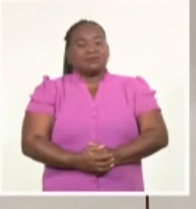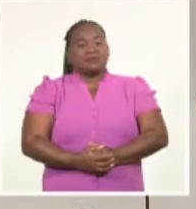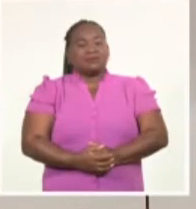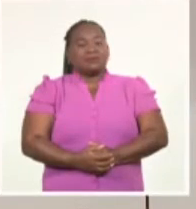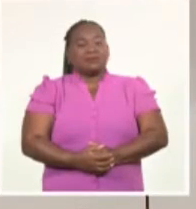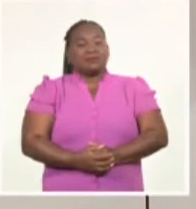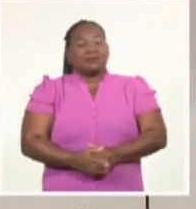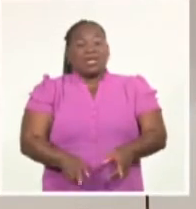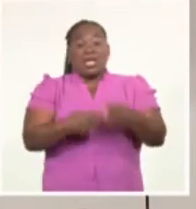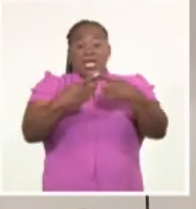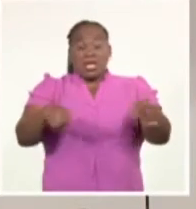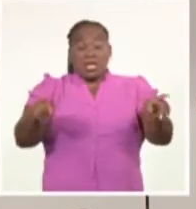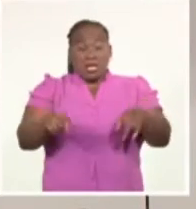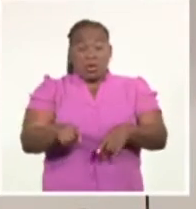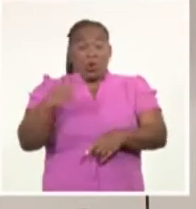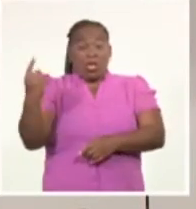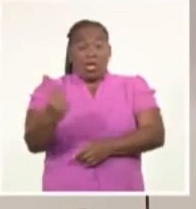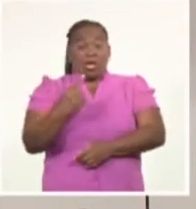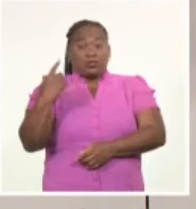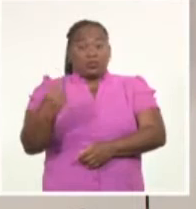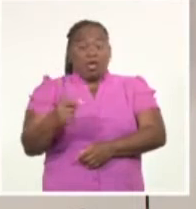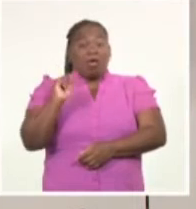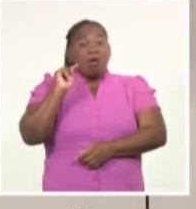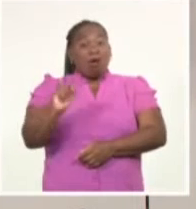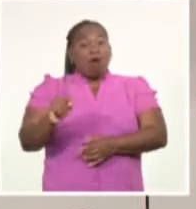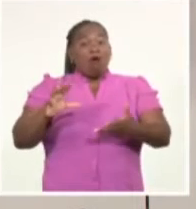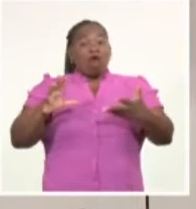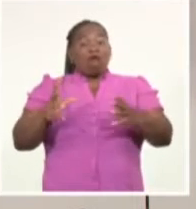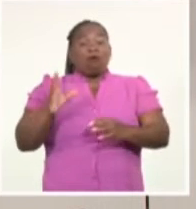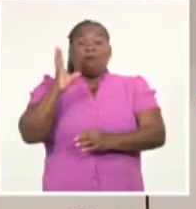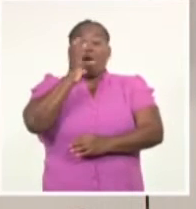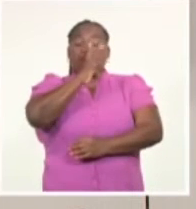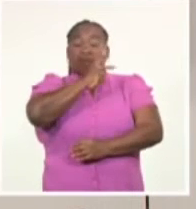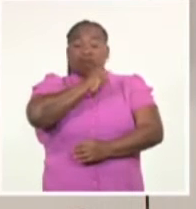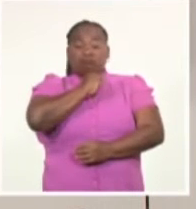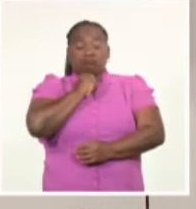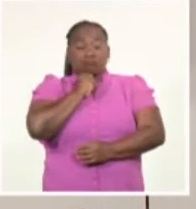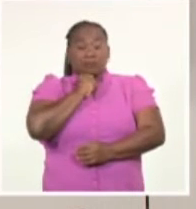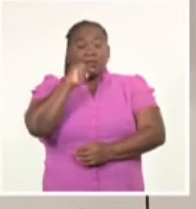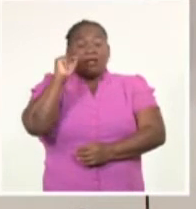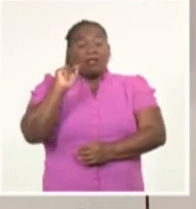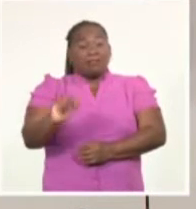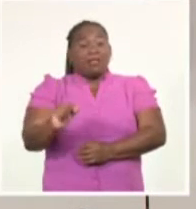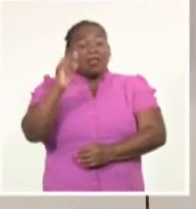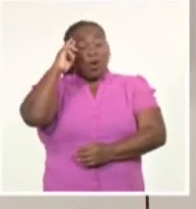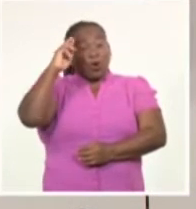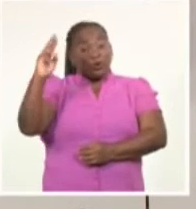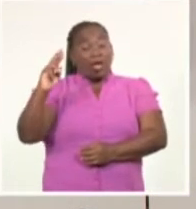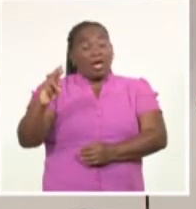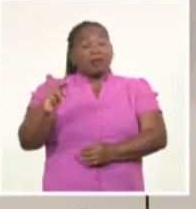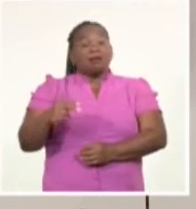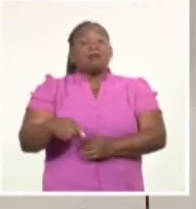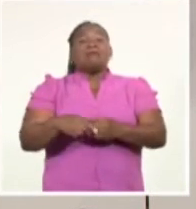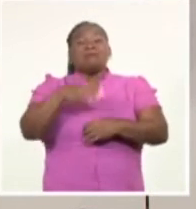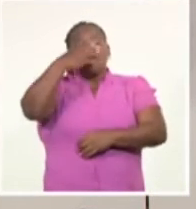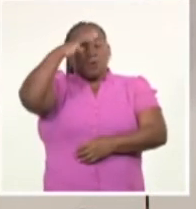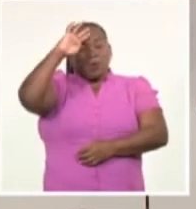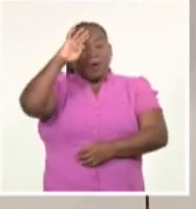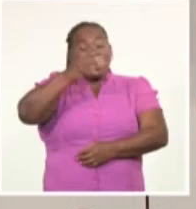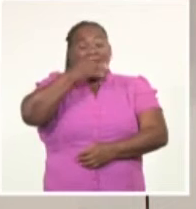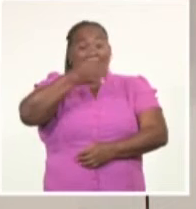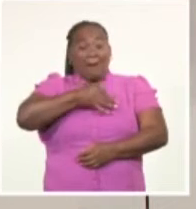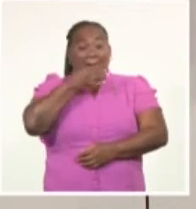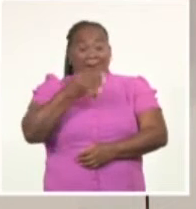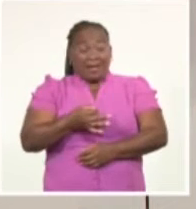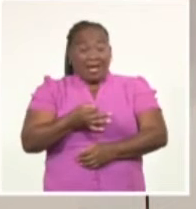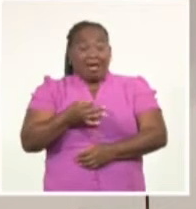Entonar las notas del himno nacional es una de las formas más hermosas de enaltecer la cubanía, destaca hoy un artículo del diario Granma.